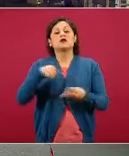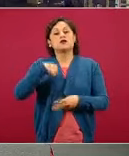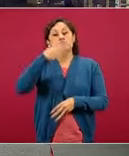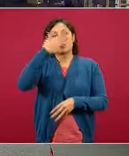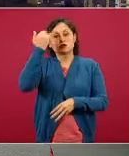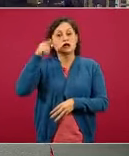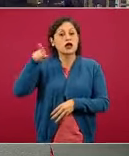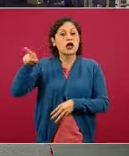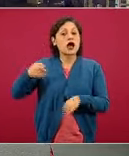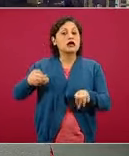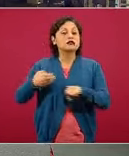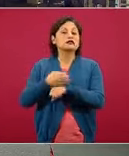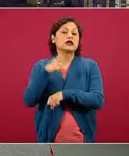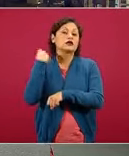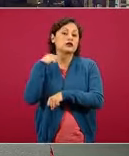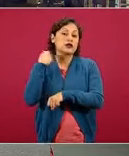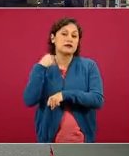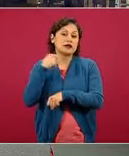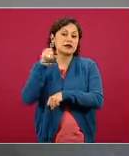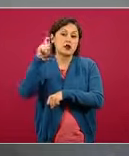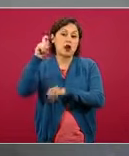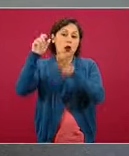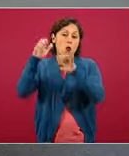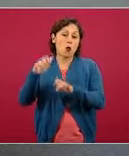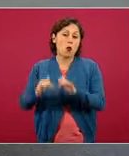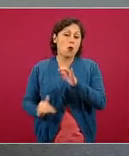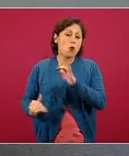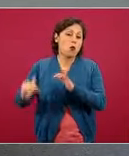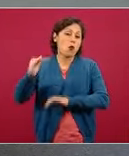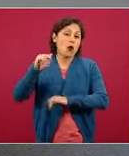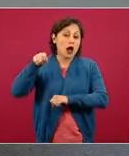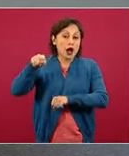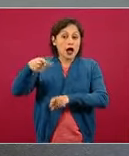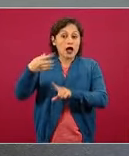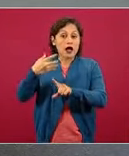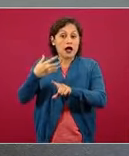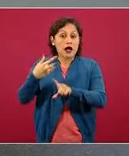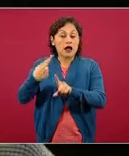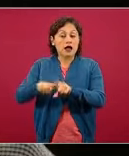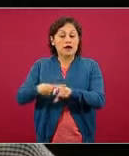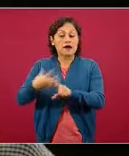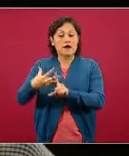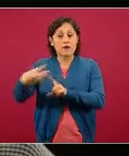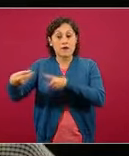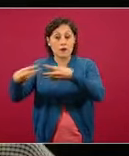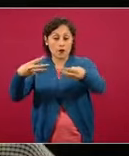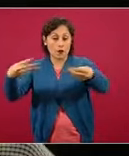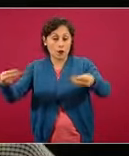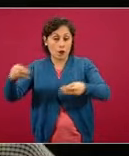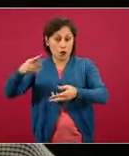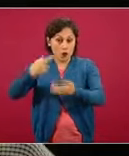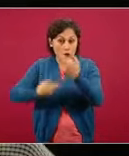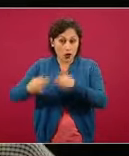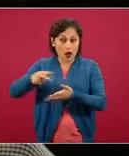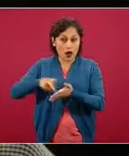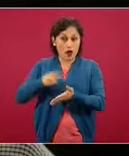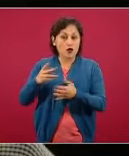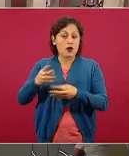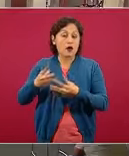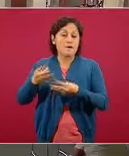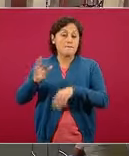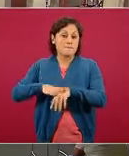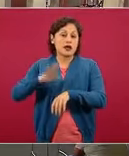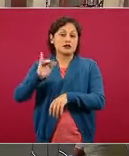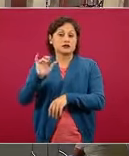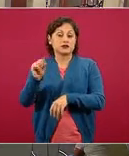Tabasco haya un mayor riesgo de un rebrote, ¿no? O de reactivar las cadenas de contagio de COVID.